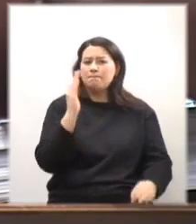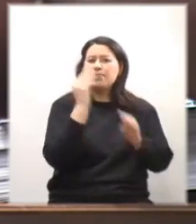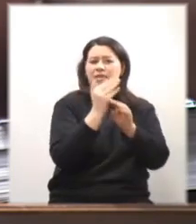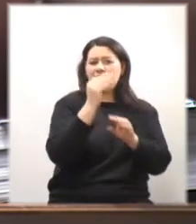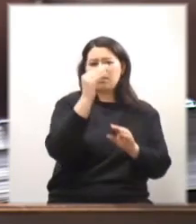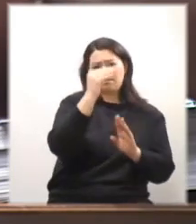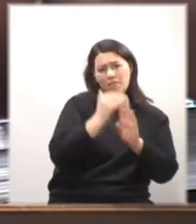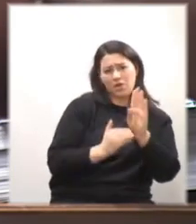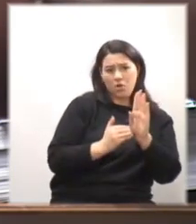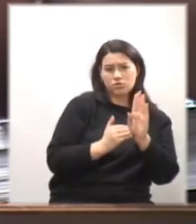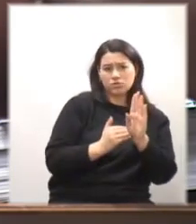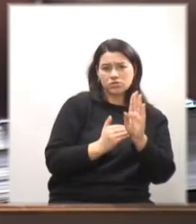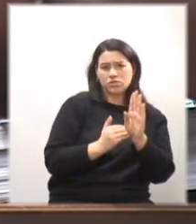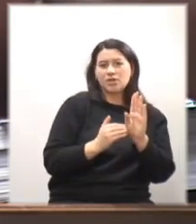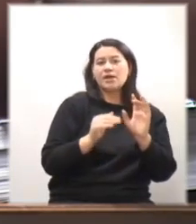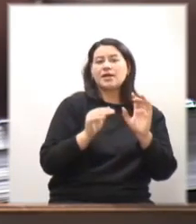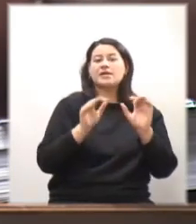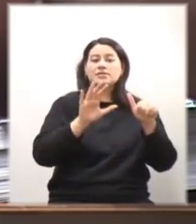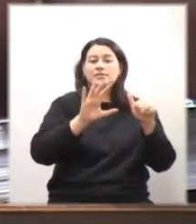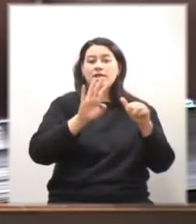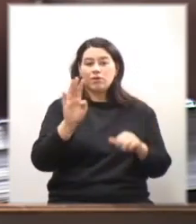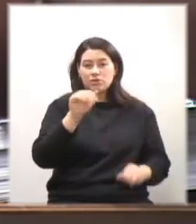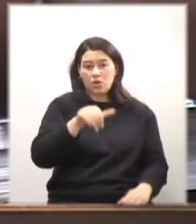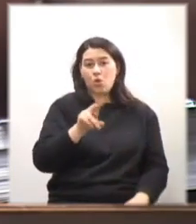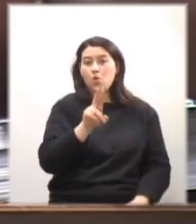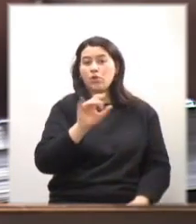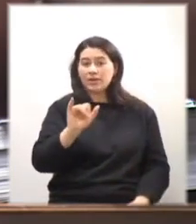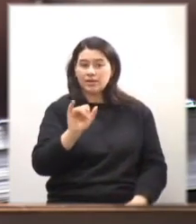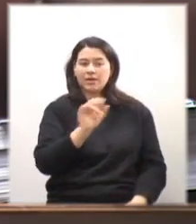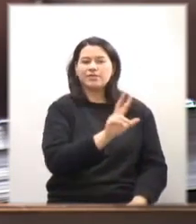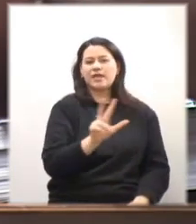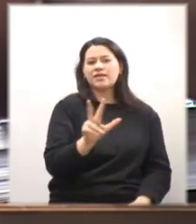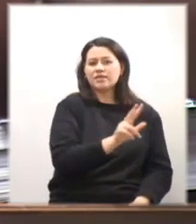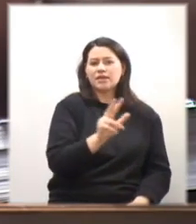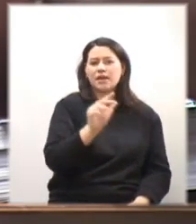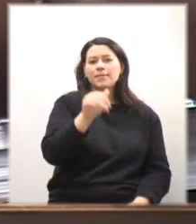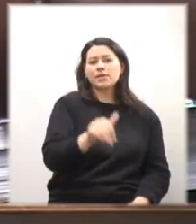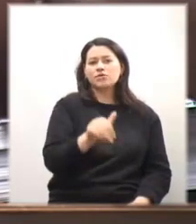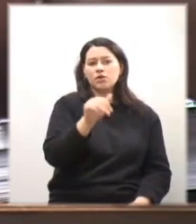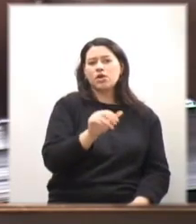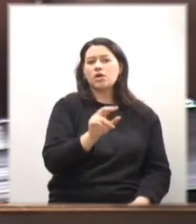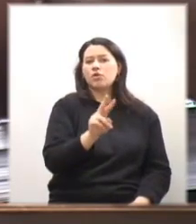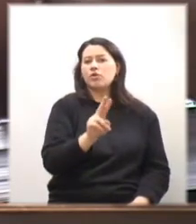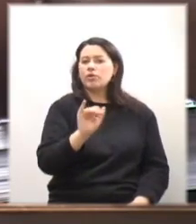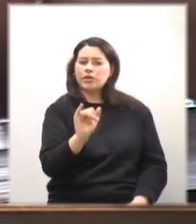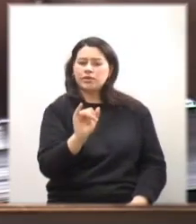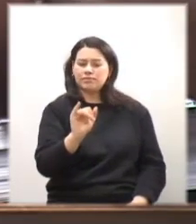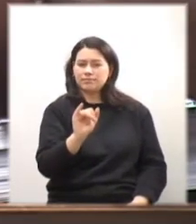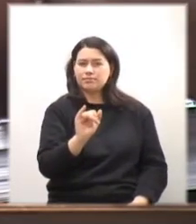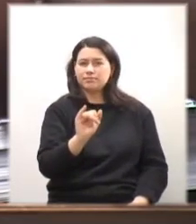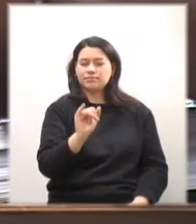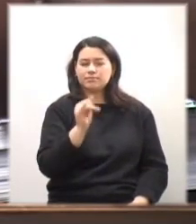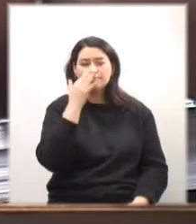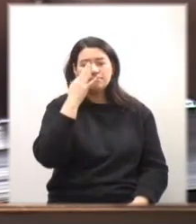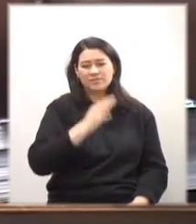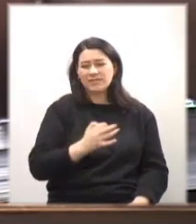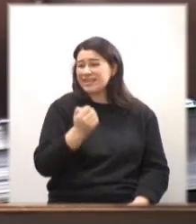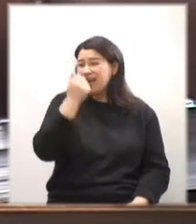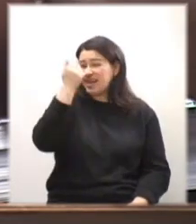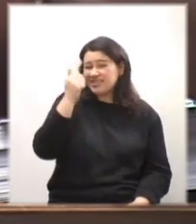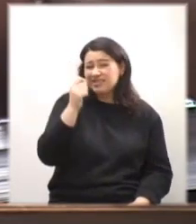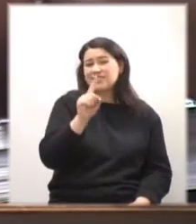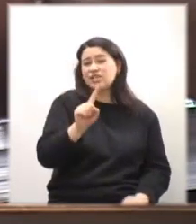mitad, pasando de 64 millones de UI a 33 millones y poco de UI, liberando